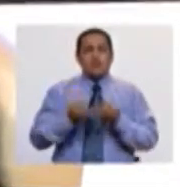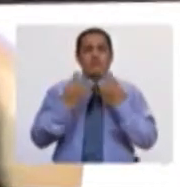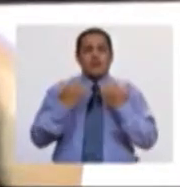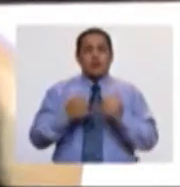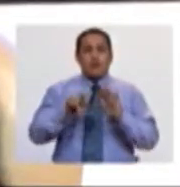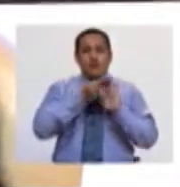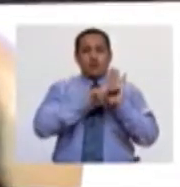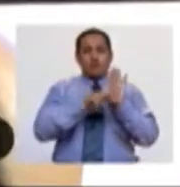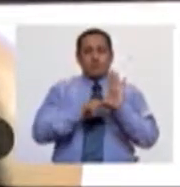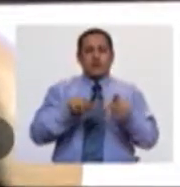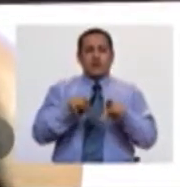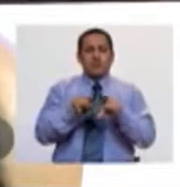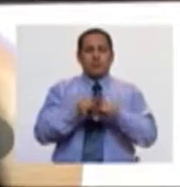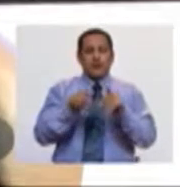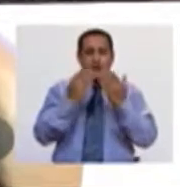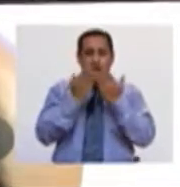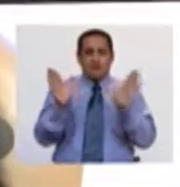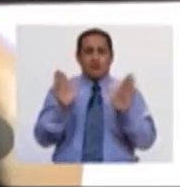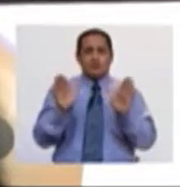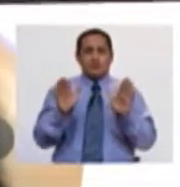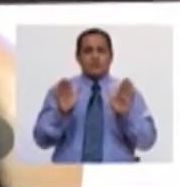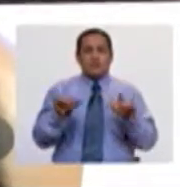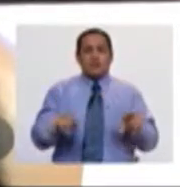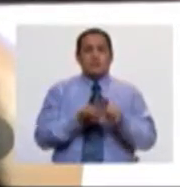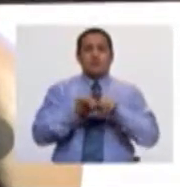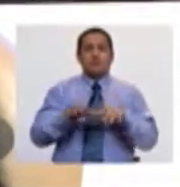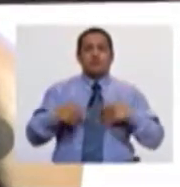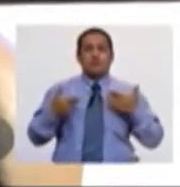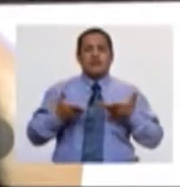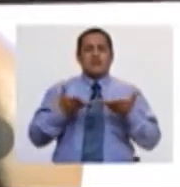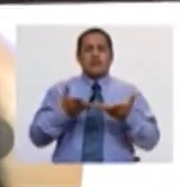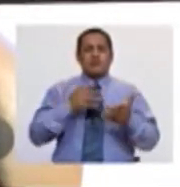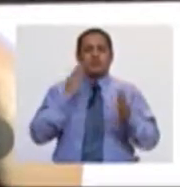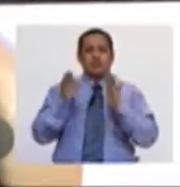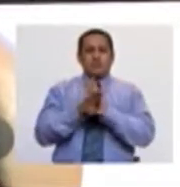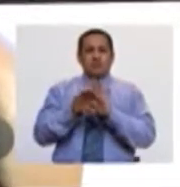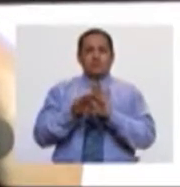creo que la norma dejaba una puerta abierta y por lo tanto se podía prestar